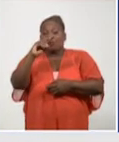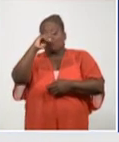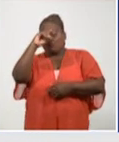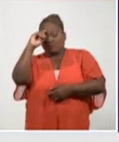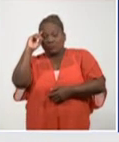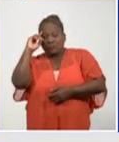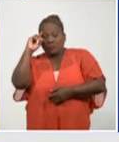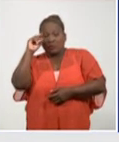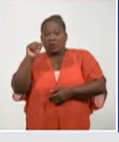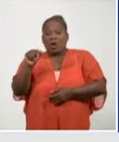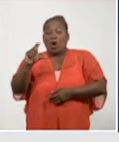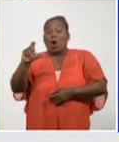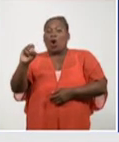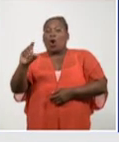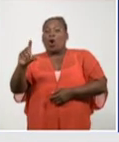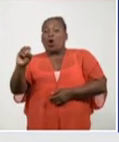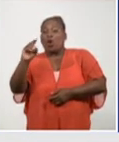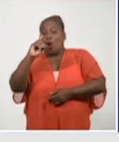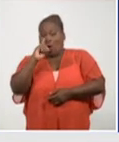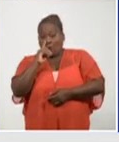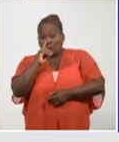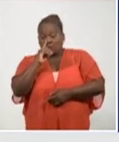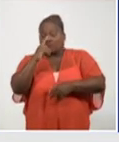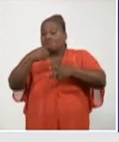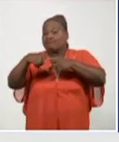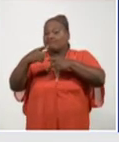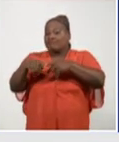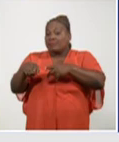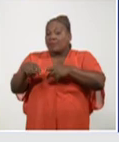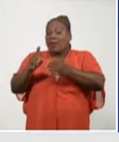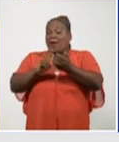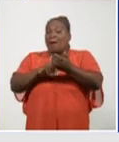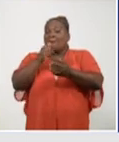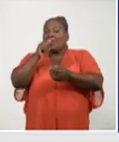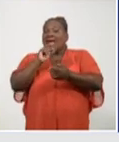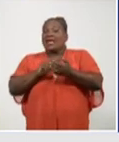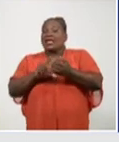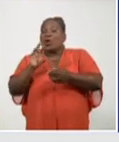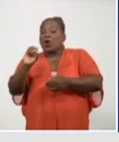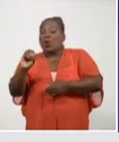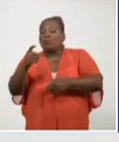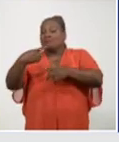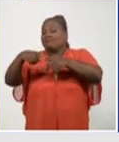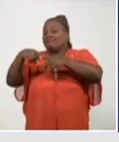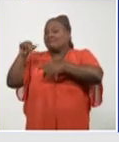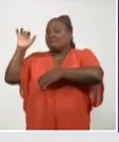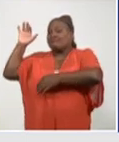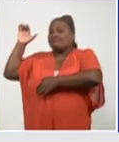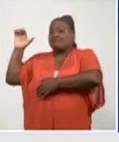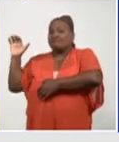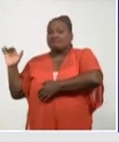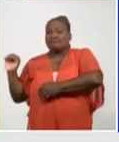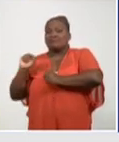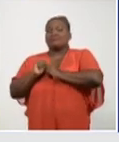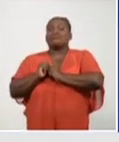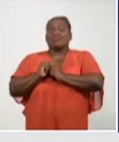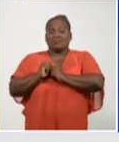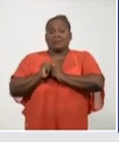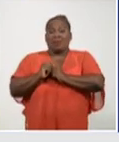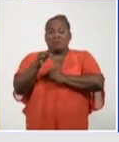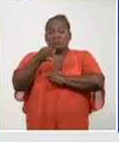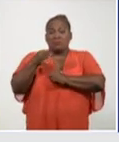89, Colón, Ciénaga de Zapata, Pedro Betancur, Perico, Jovellano, Unión de... O sea, realmente es una dispersión que